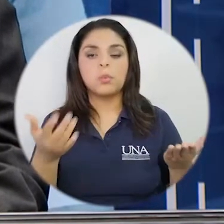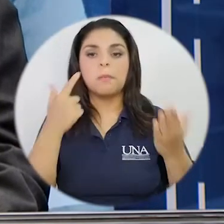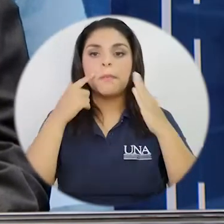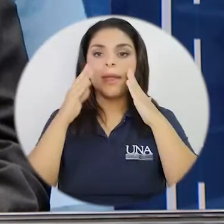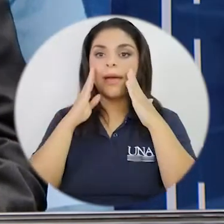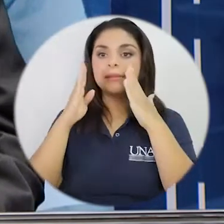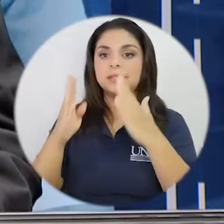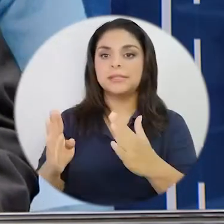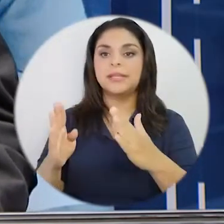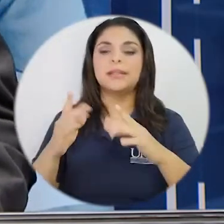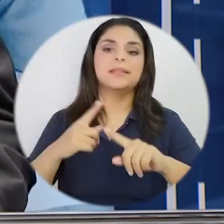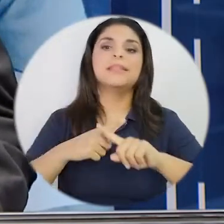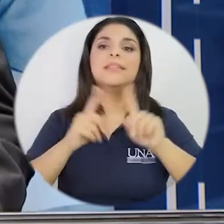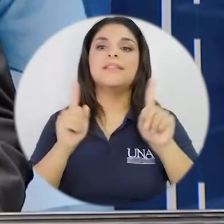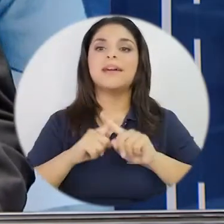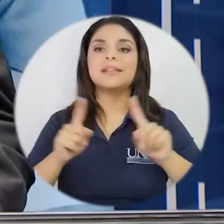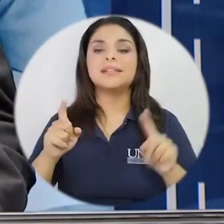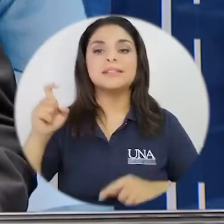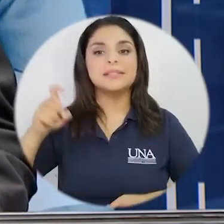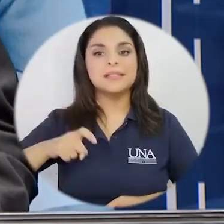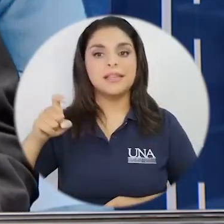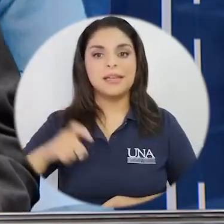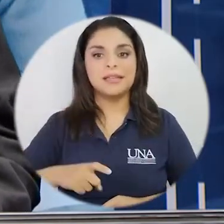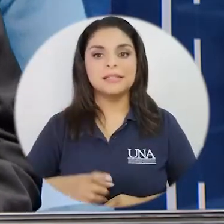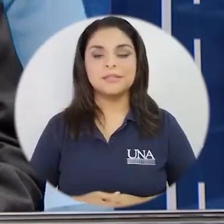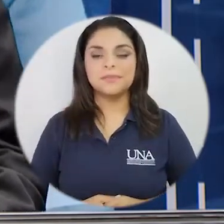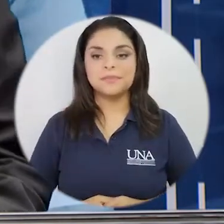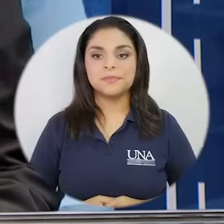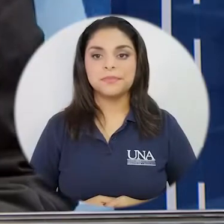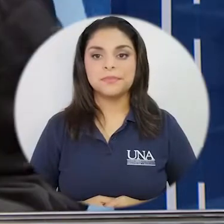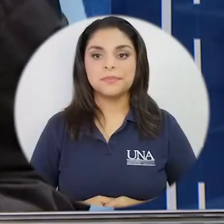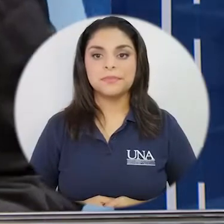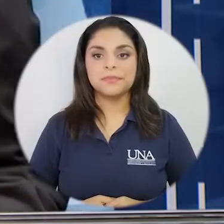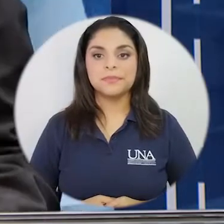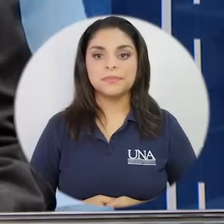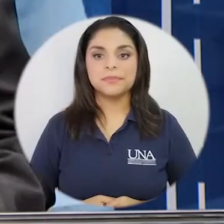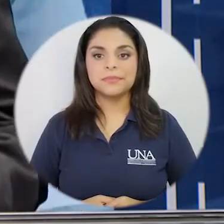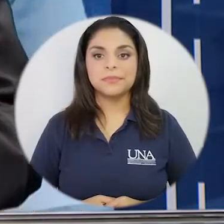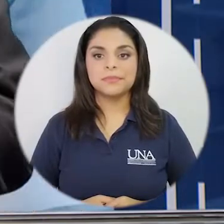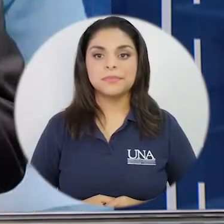el mismo producto para atender diversas necesidades.